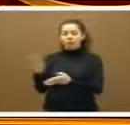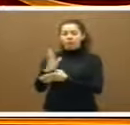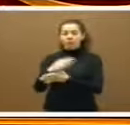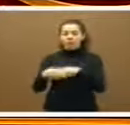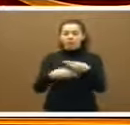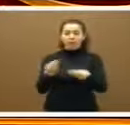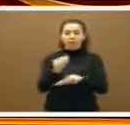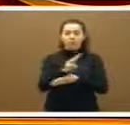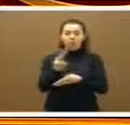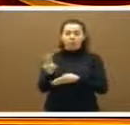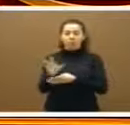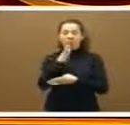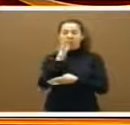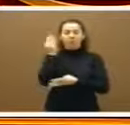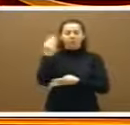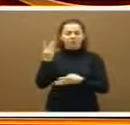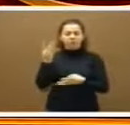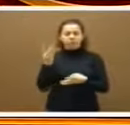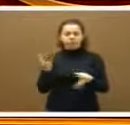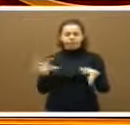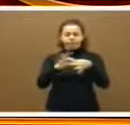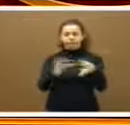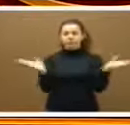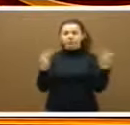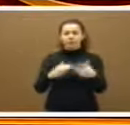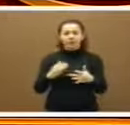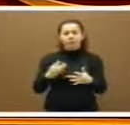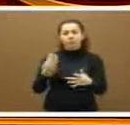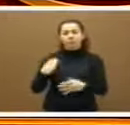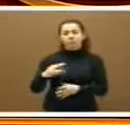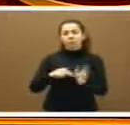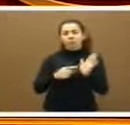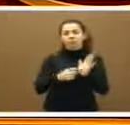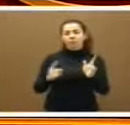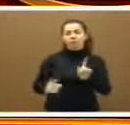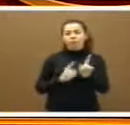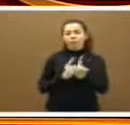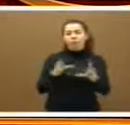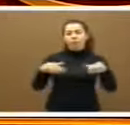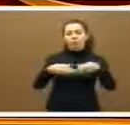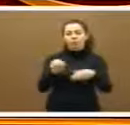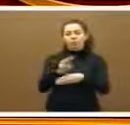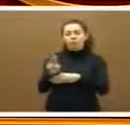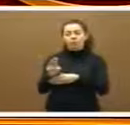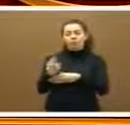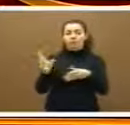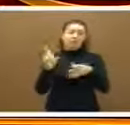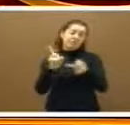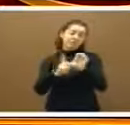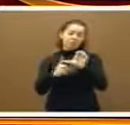por entender que no son congruentes con la materia objeto de ley con el voto en contra del representante del Partido Popular Extremadura Unida.